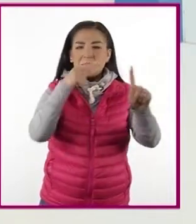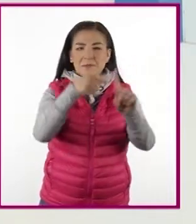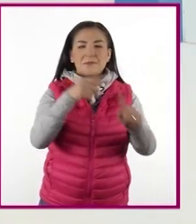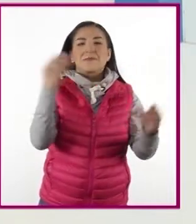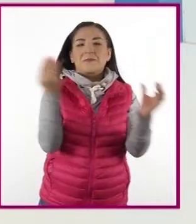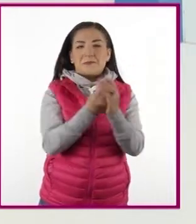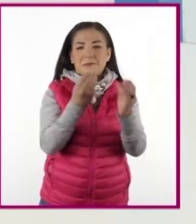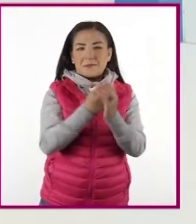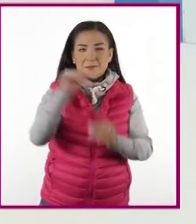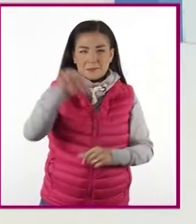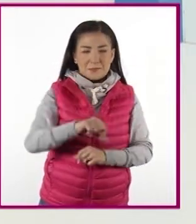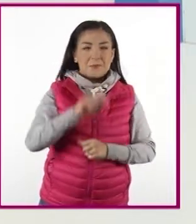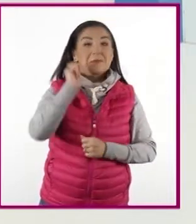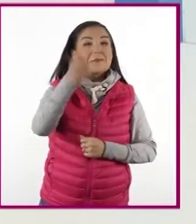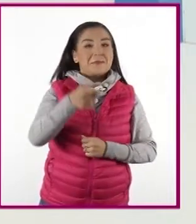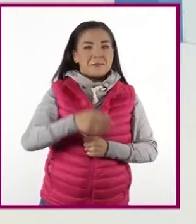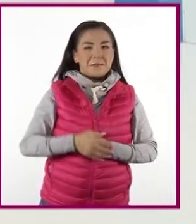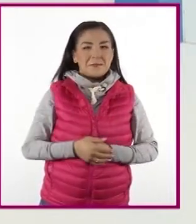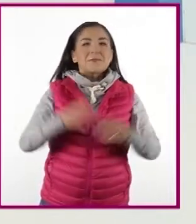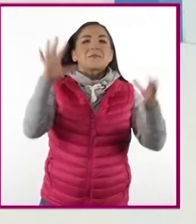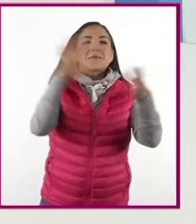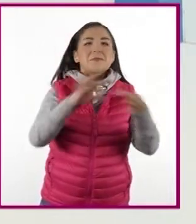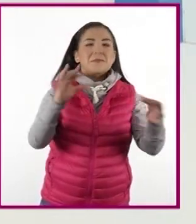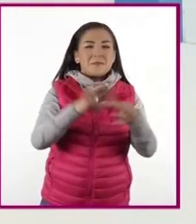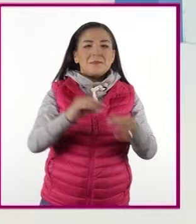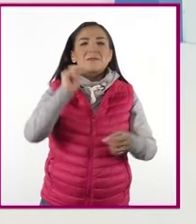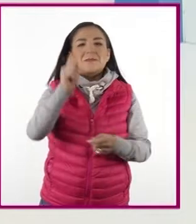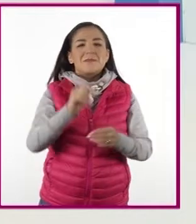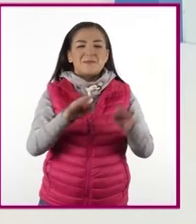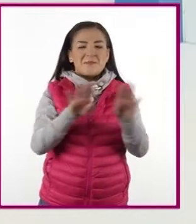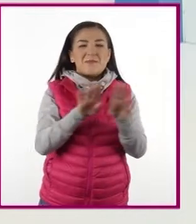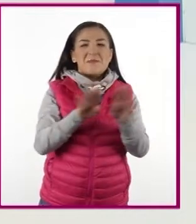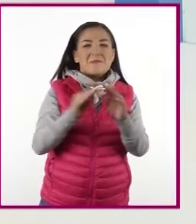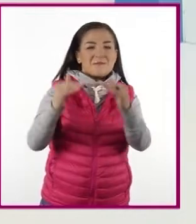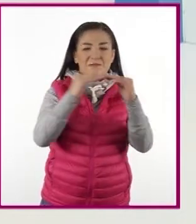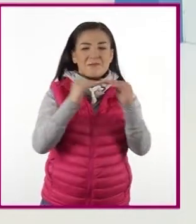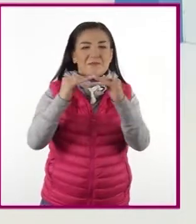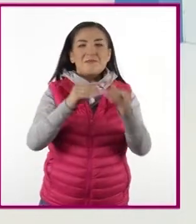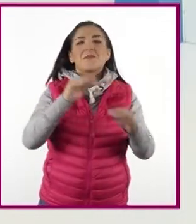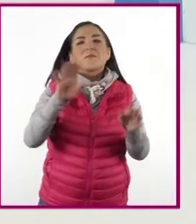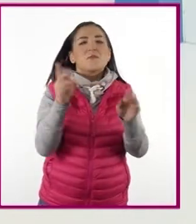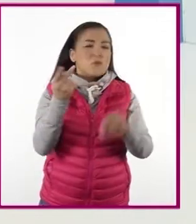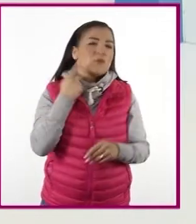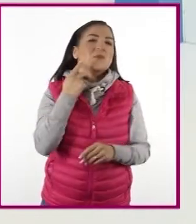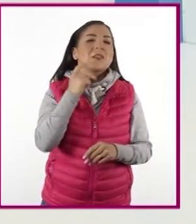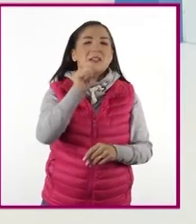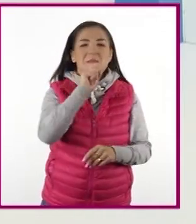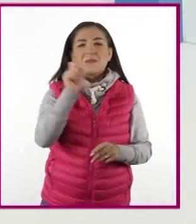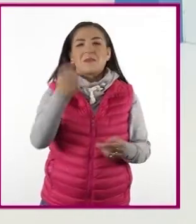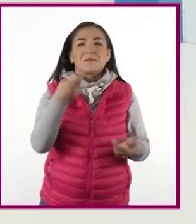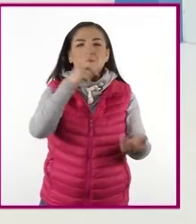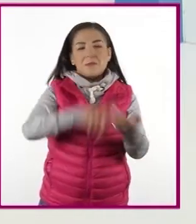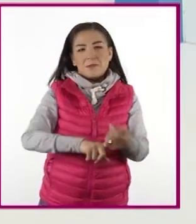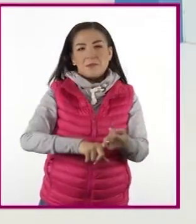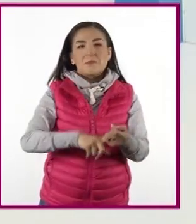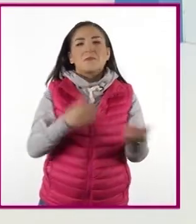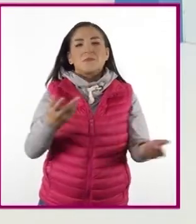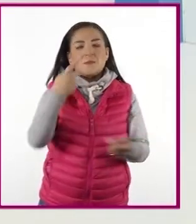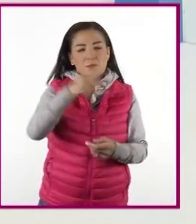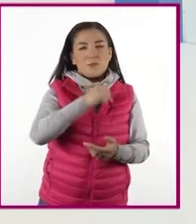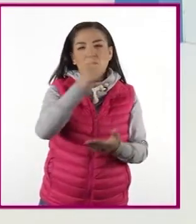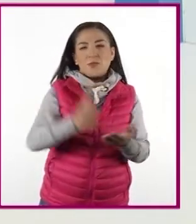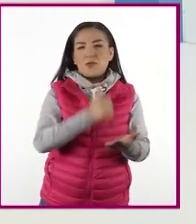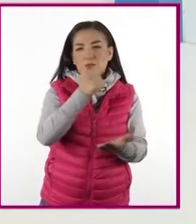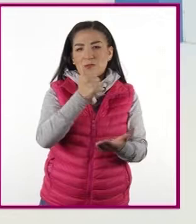sesión. Y este es explicar las desigualdades sociales y políticas entre los grupos sociales de las ciudades